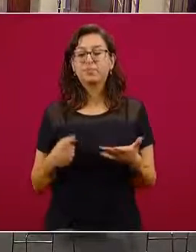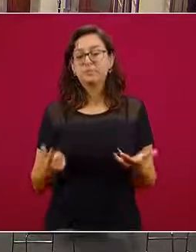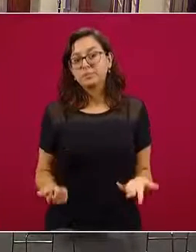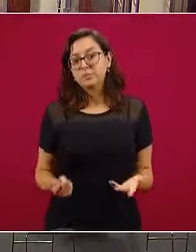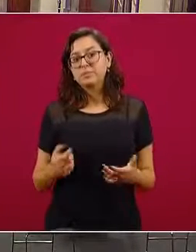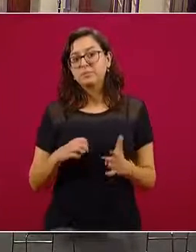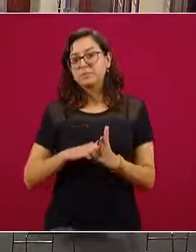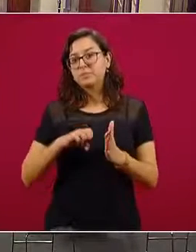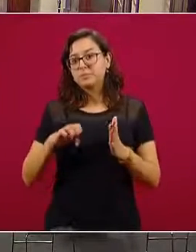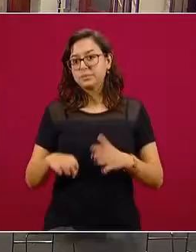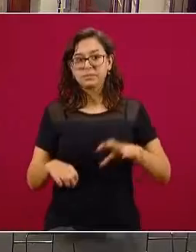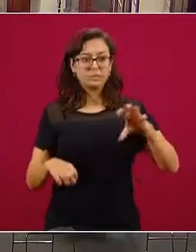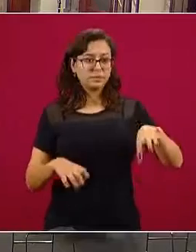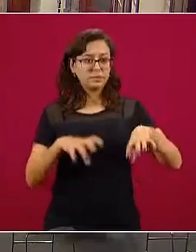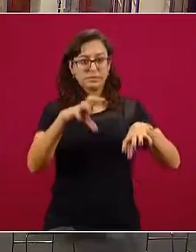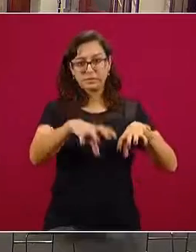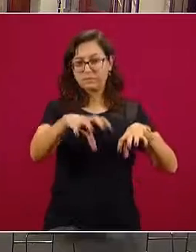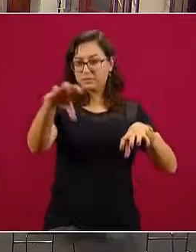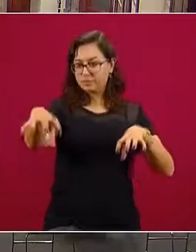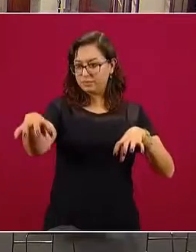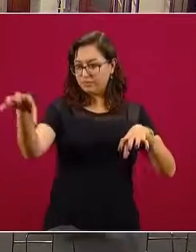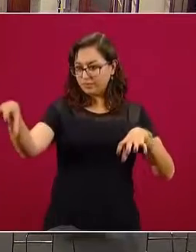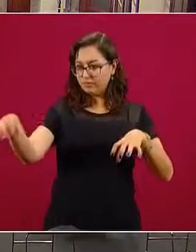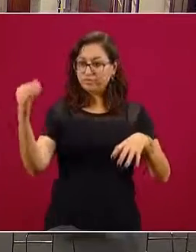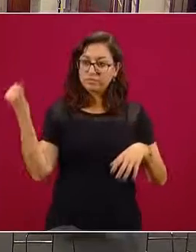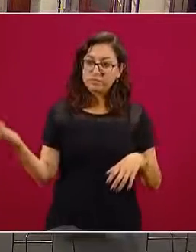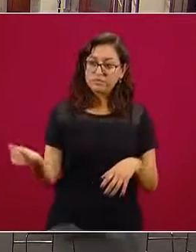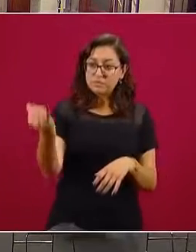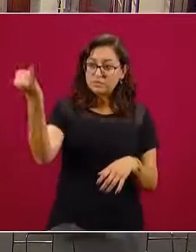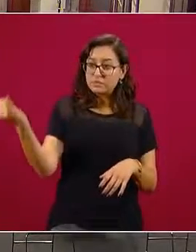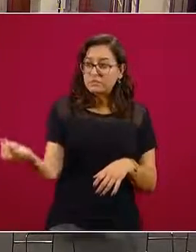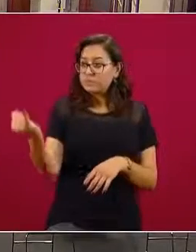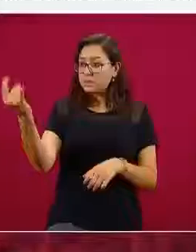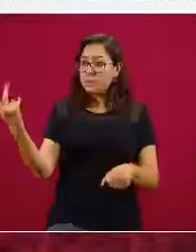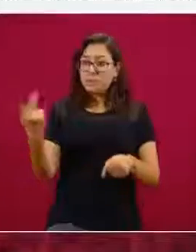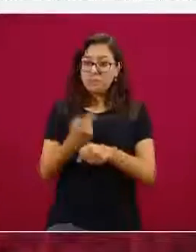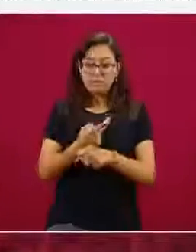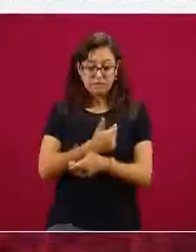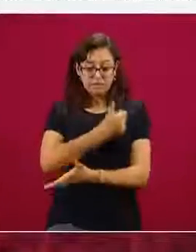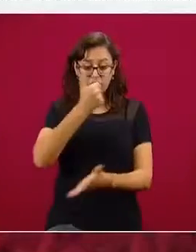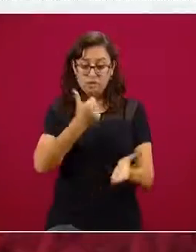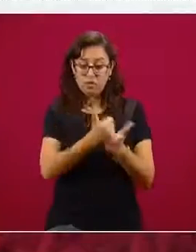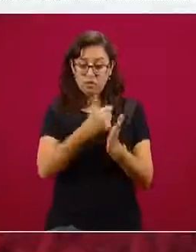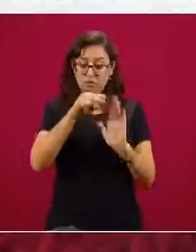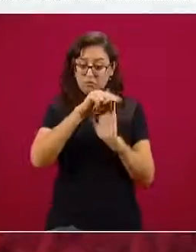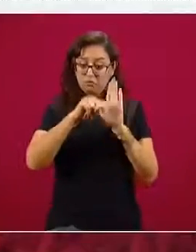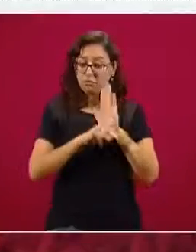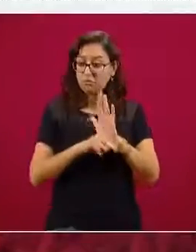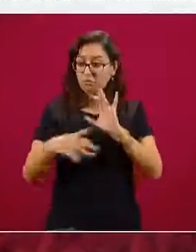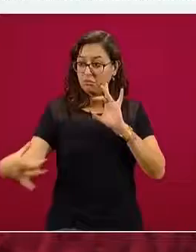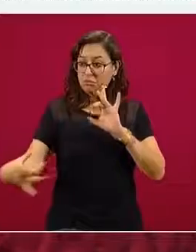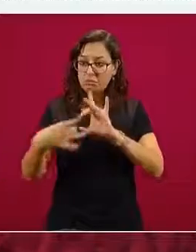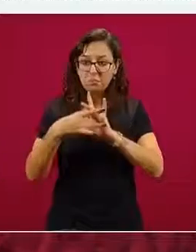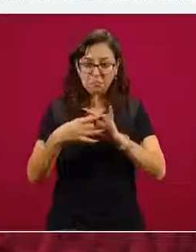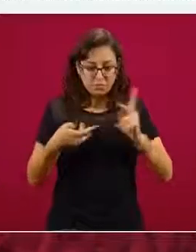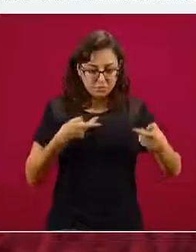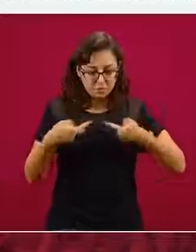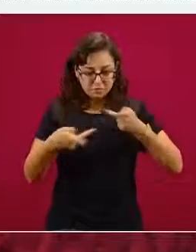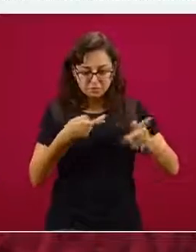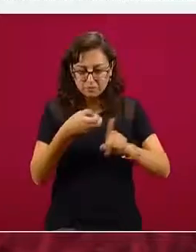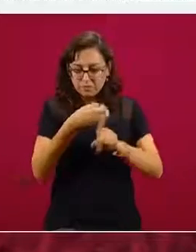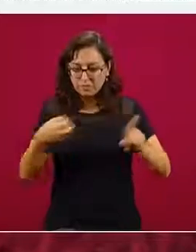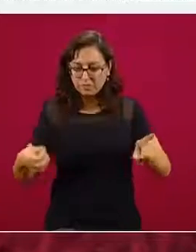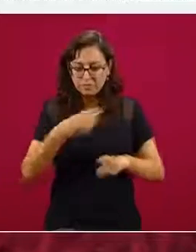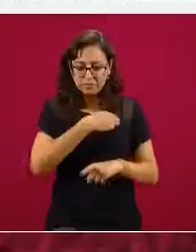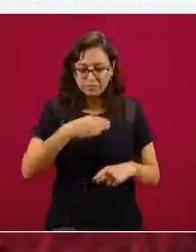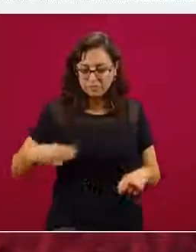irregular, por definición, no cumple con la normatividad urbana, que normalmente está inscrita en un plan municipal